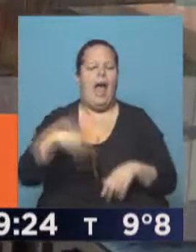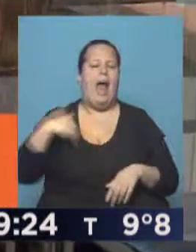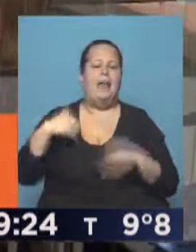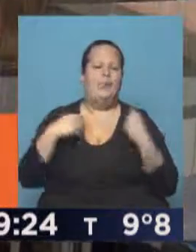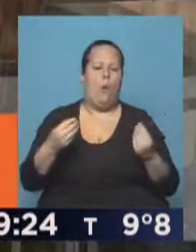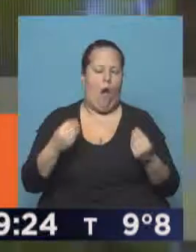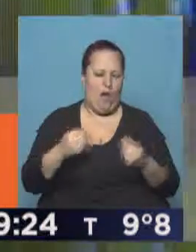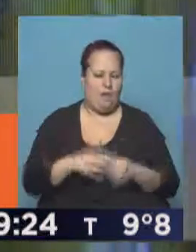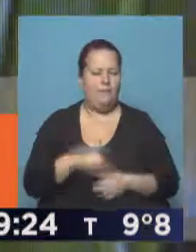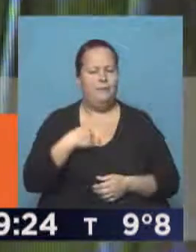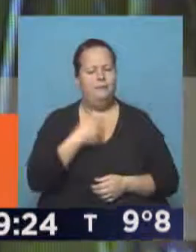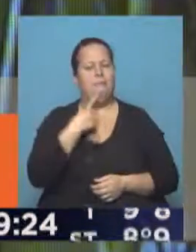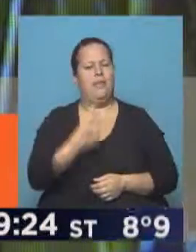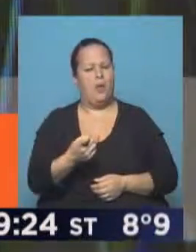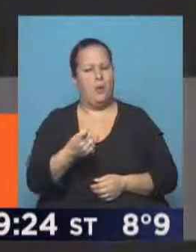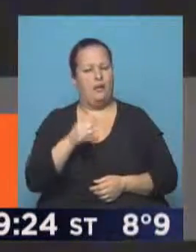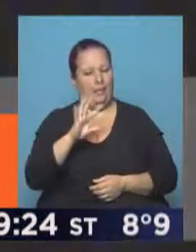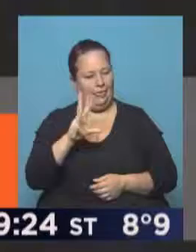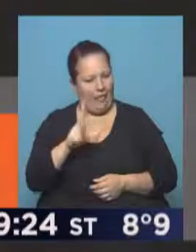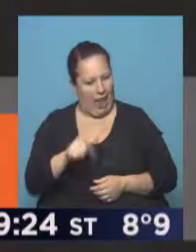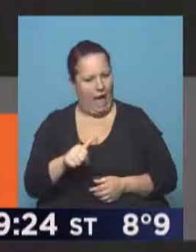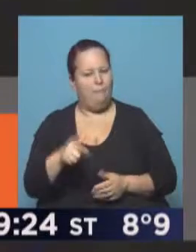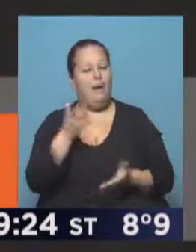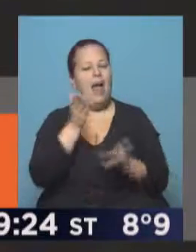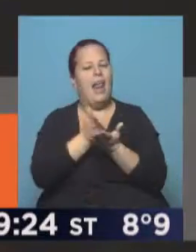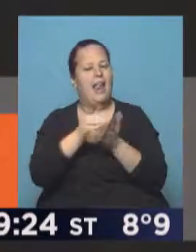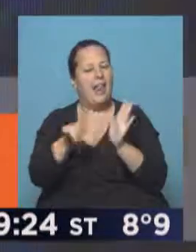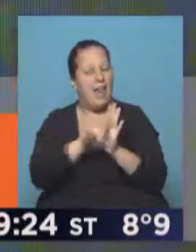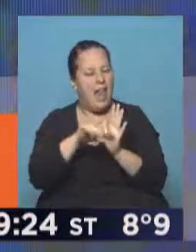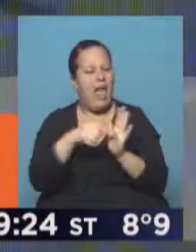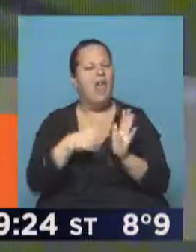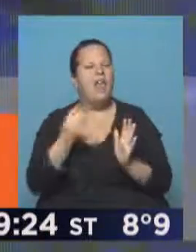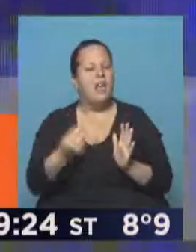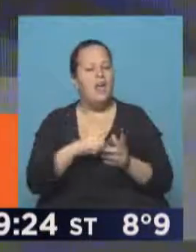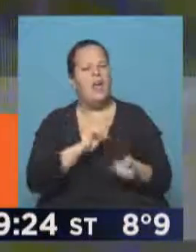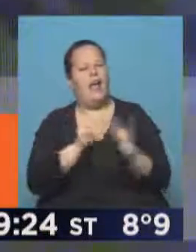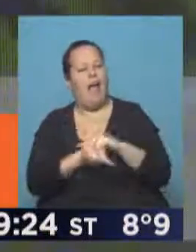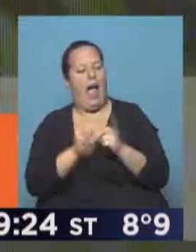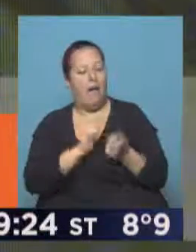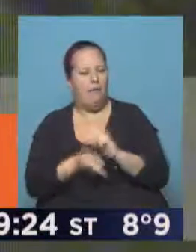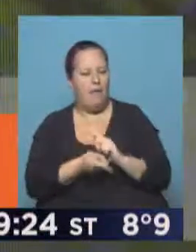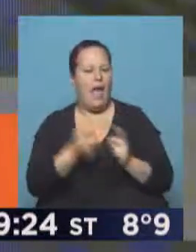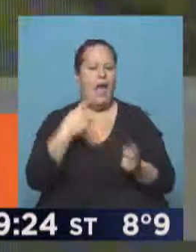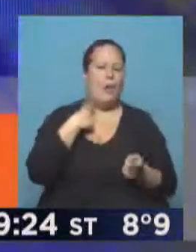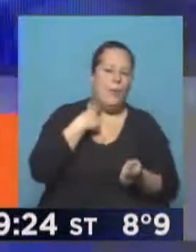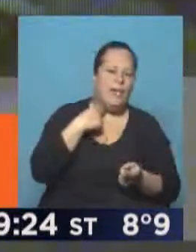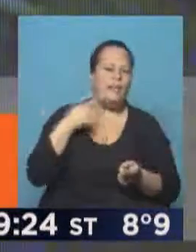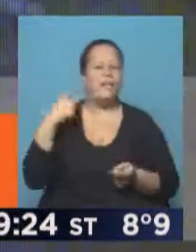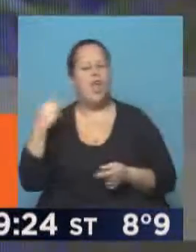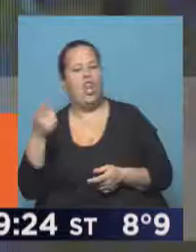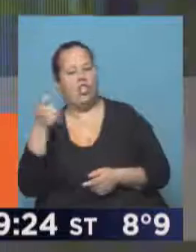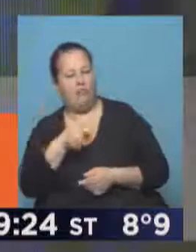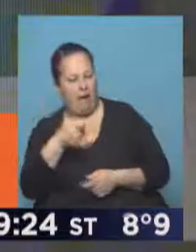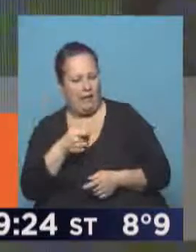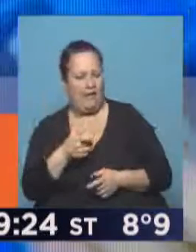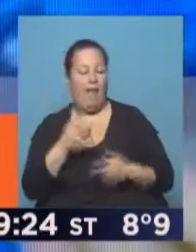Argentina, y ahí me di cuenta todas las trampas del derecho penal que invierten el orden entre la víctima y el victimario.